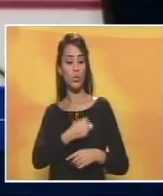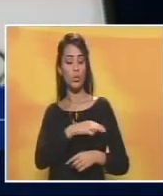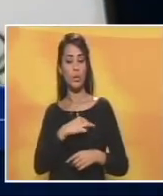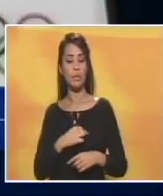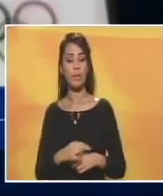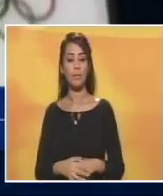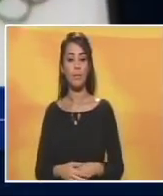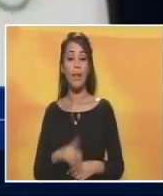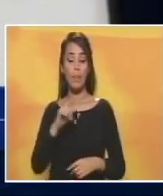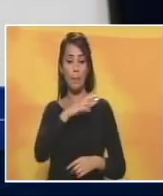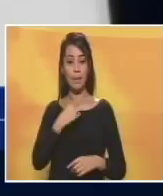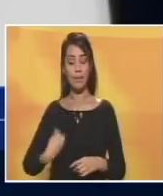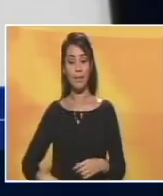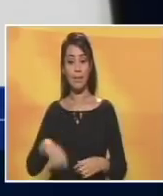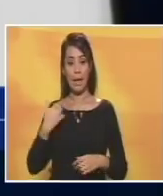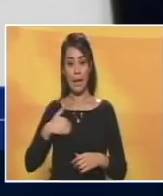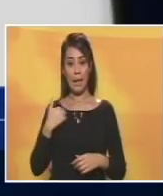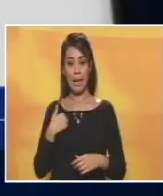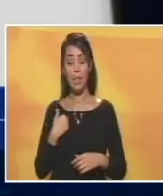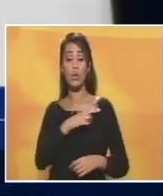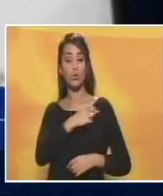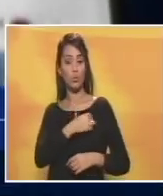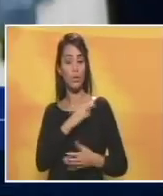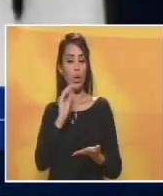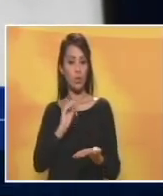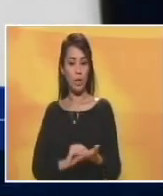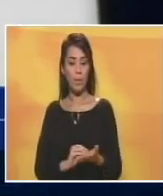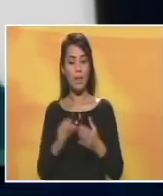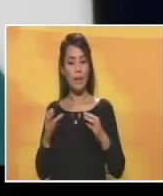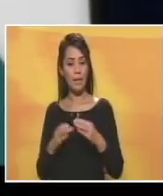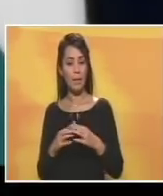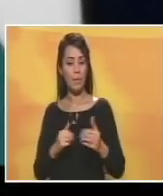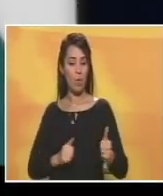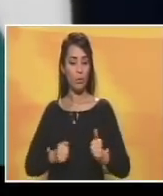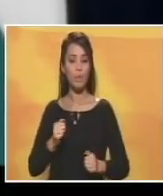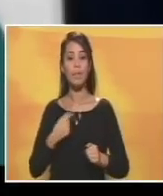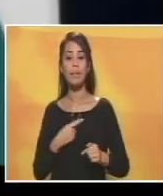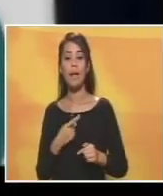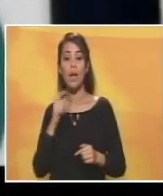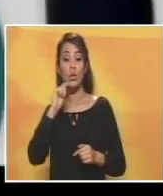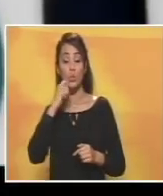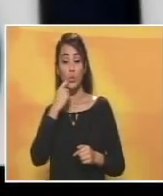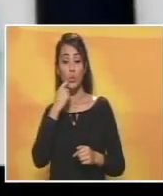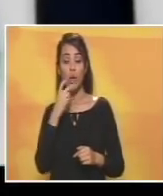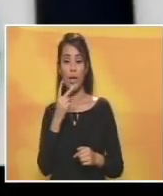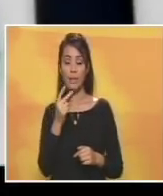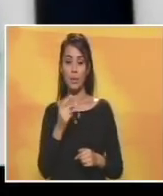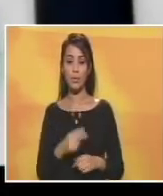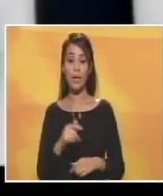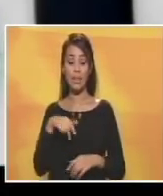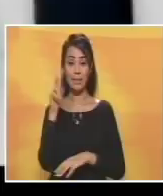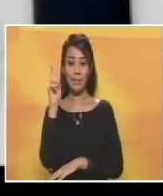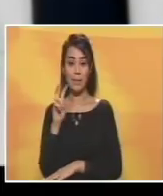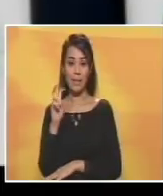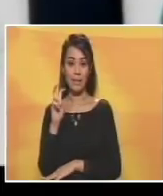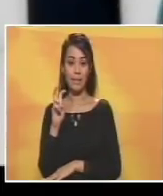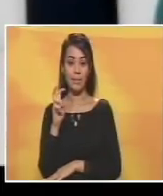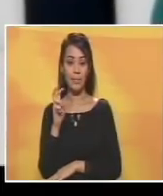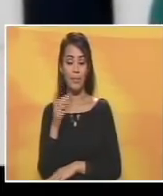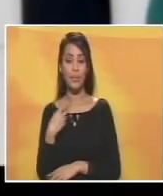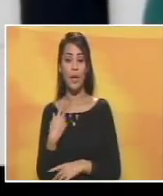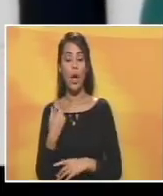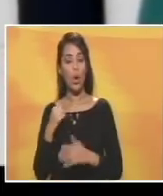tanda y China, Canadá, Suiza nuevamente y el equipo de atletas olímpicos rusos en la segunda. Este viernes será